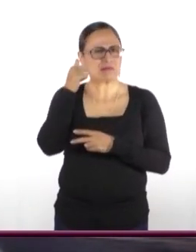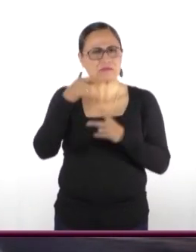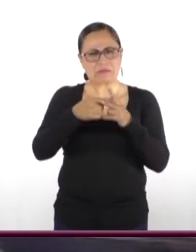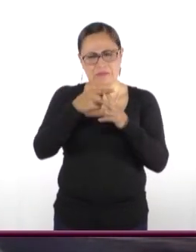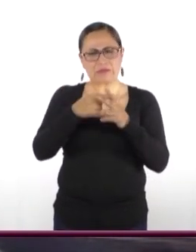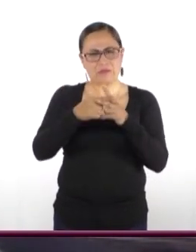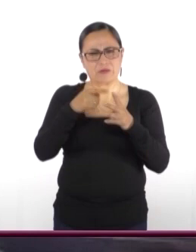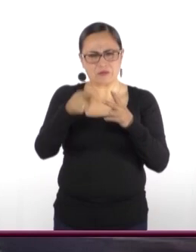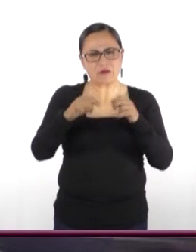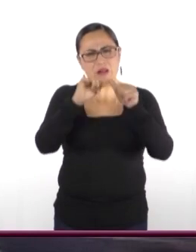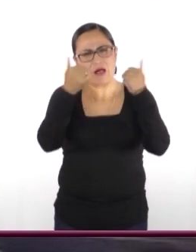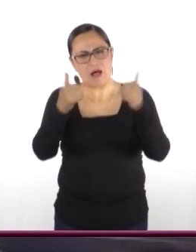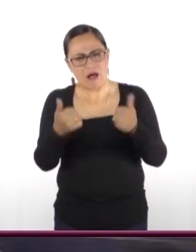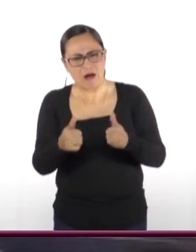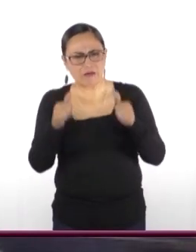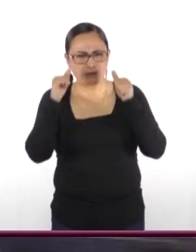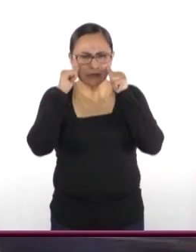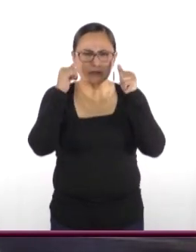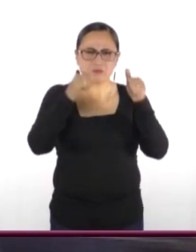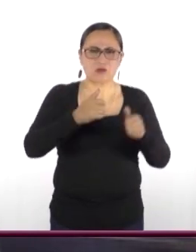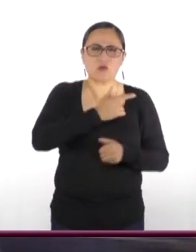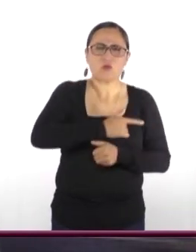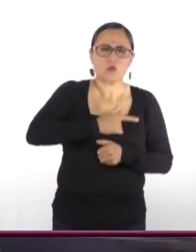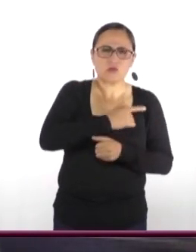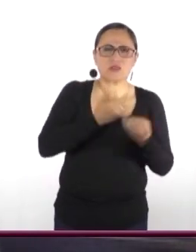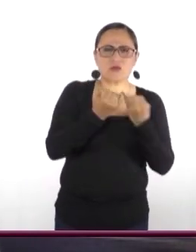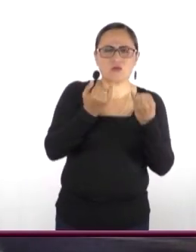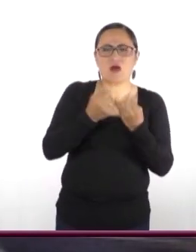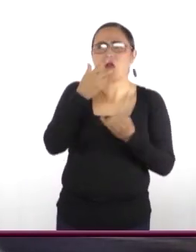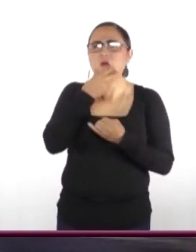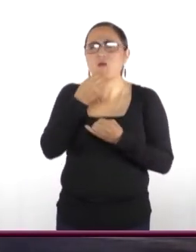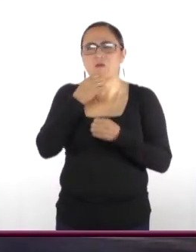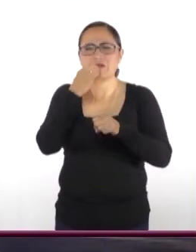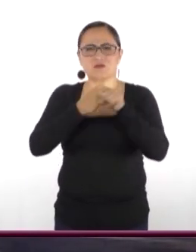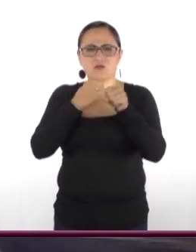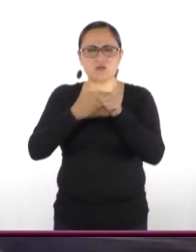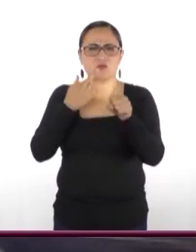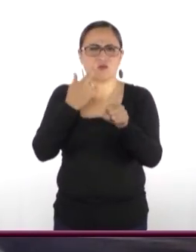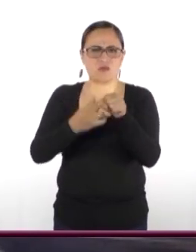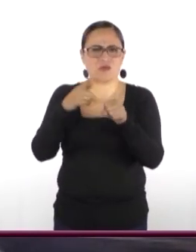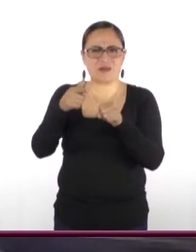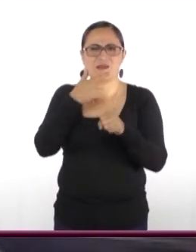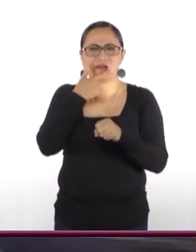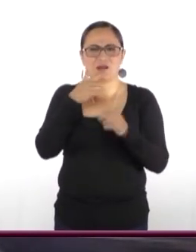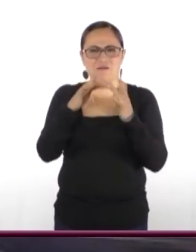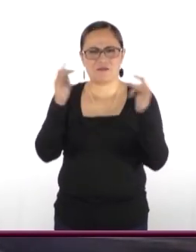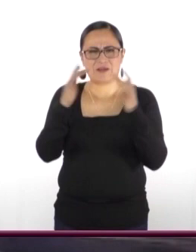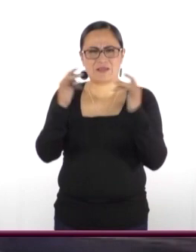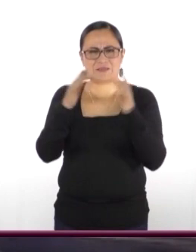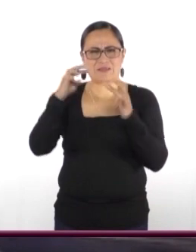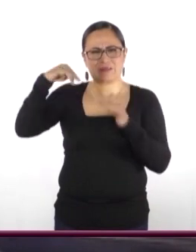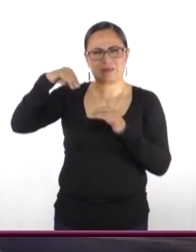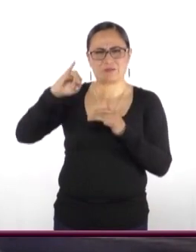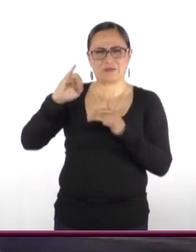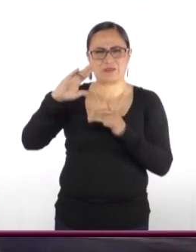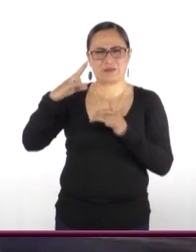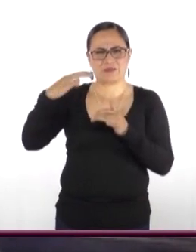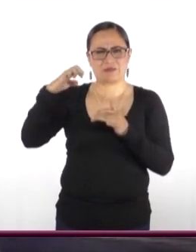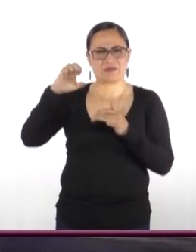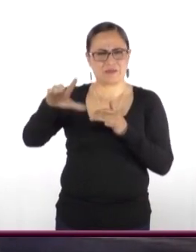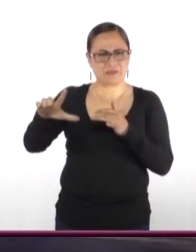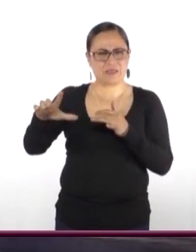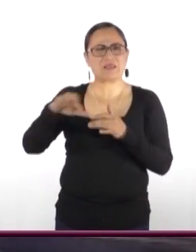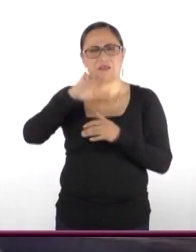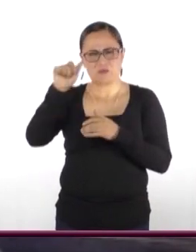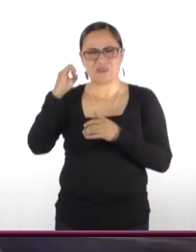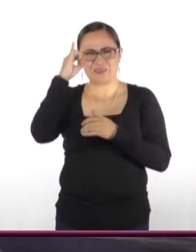siempre se ha interesado por cuestiones artísticas y que tiene una colaboración importante con un escultor francés, Jean-Michel Ortoniel, se llama